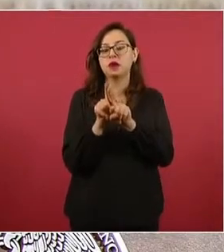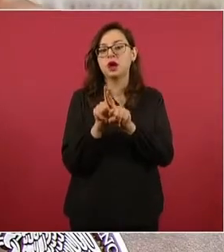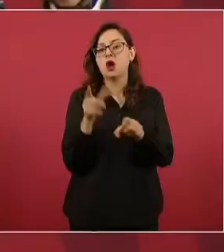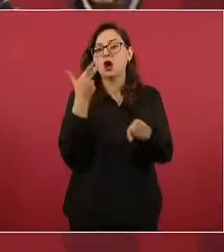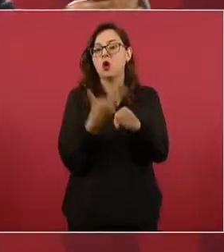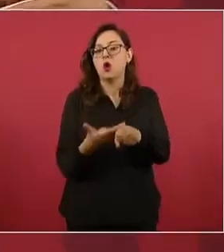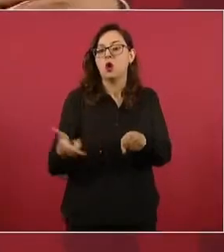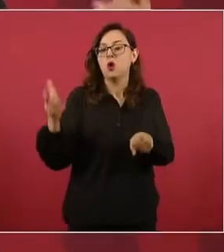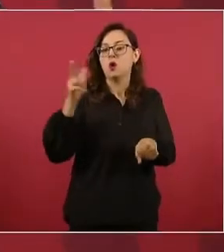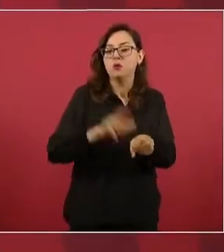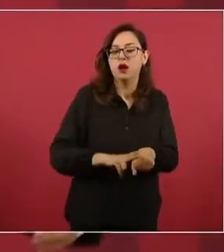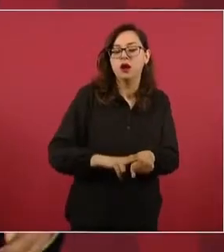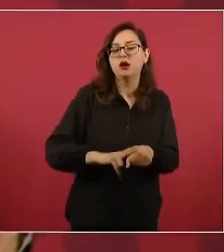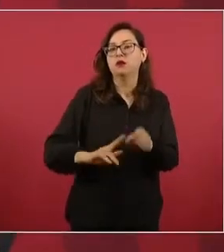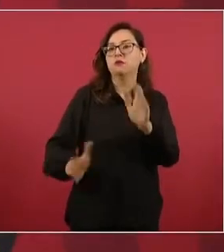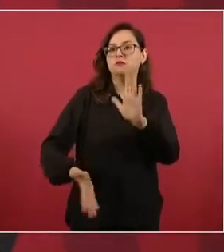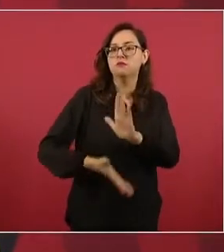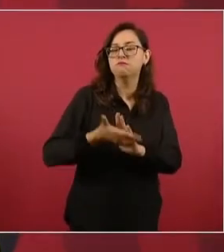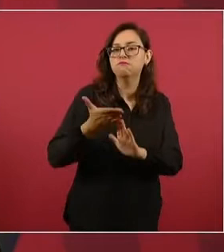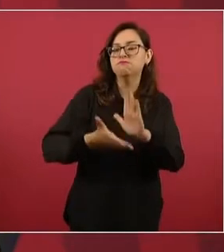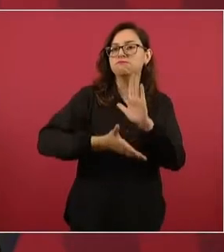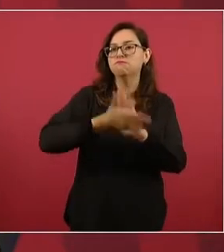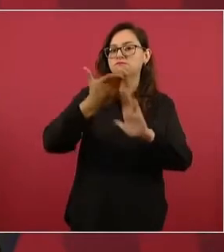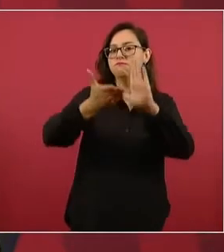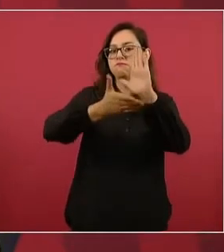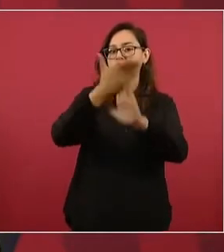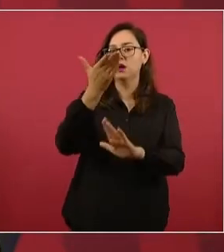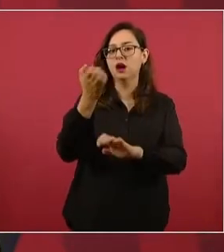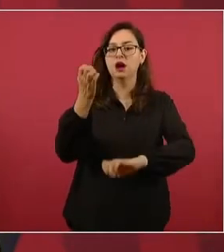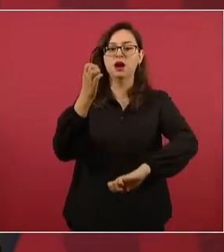hacer contratos con empresas.